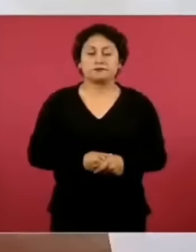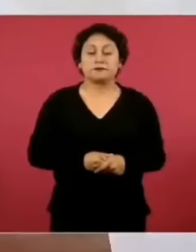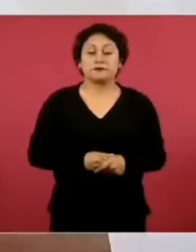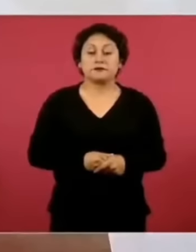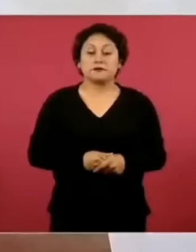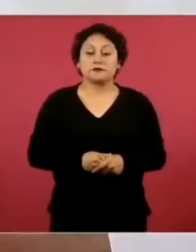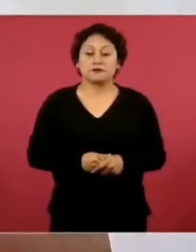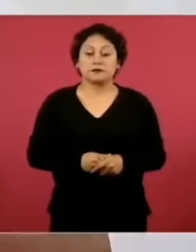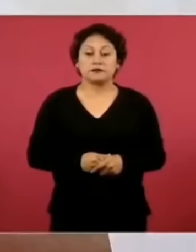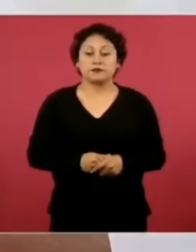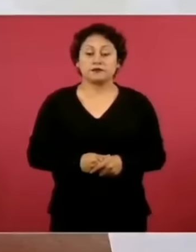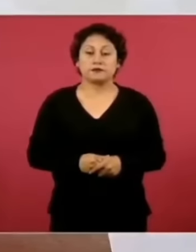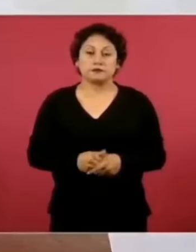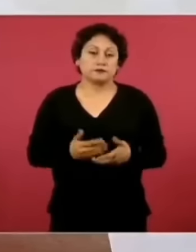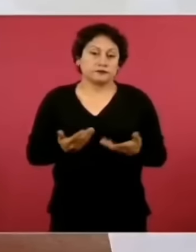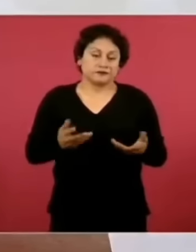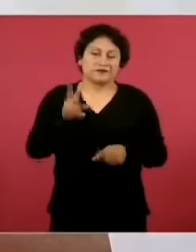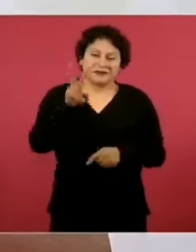insisto,